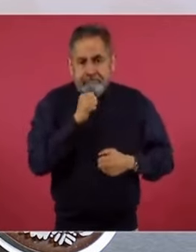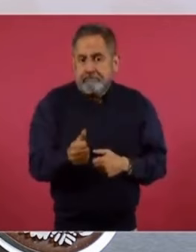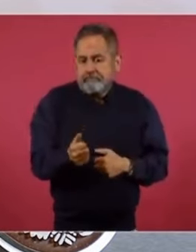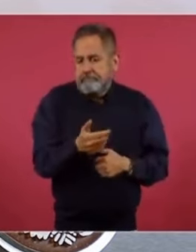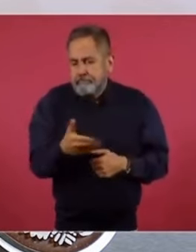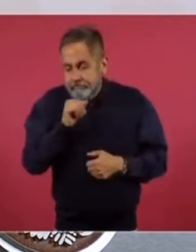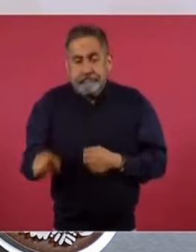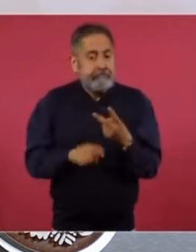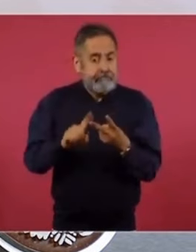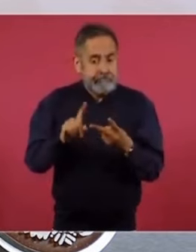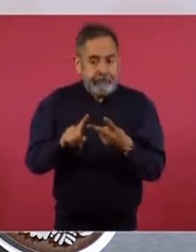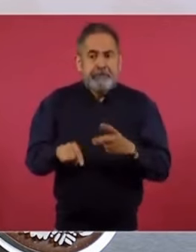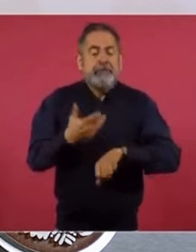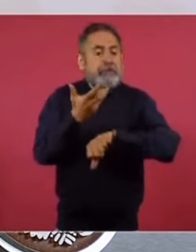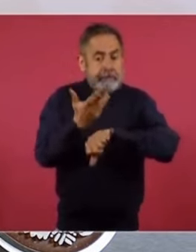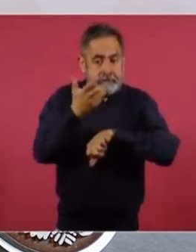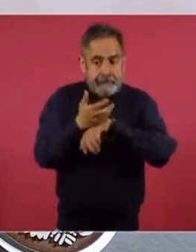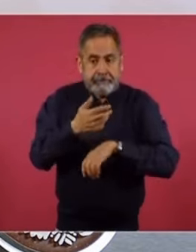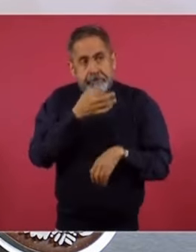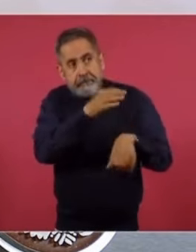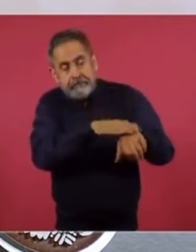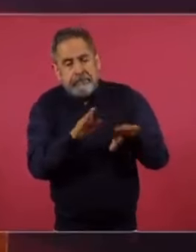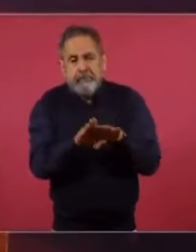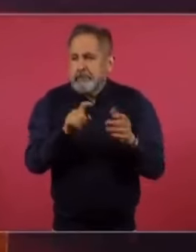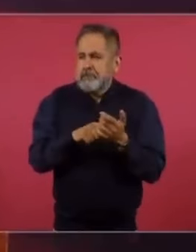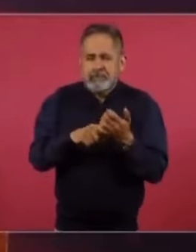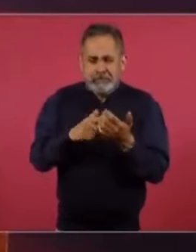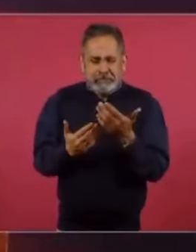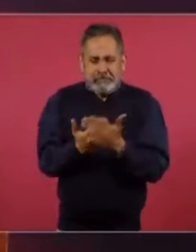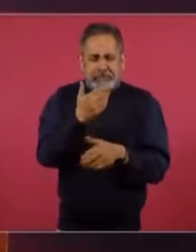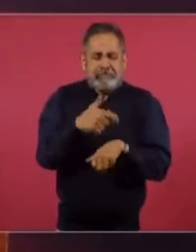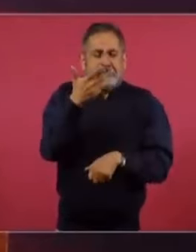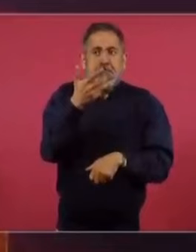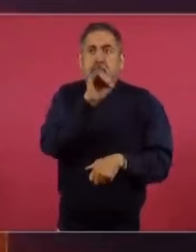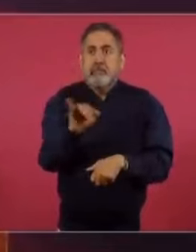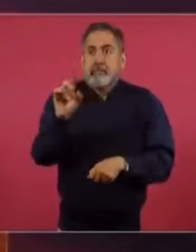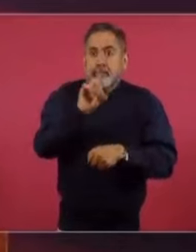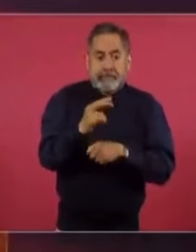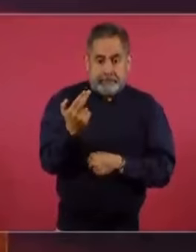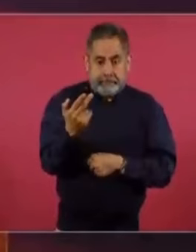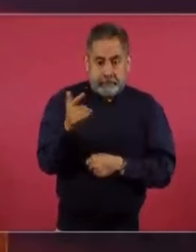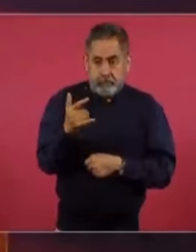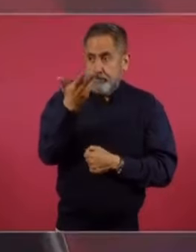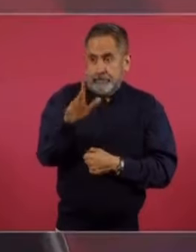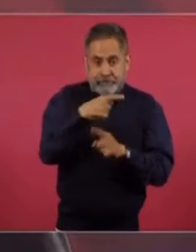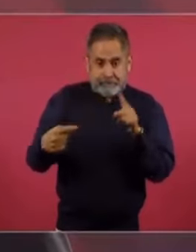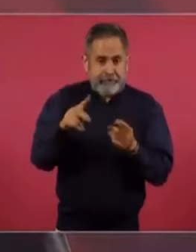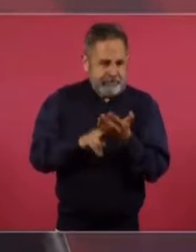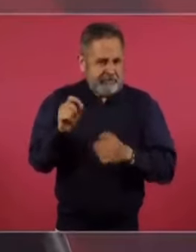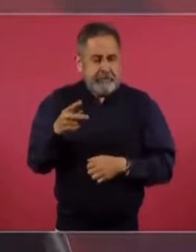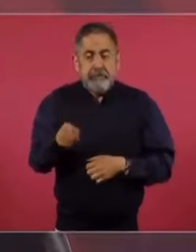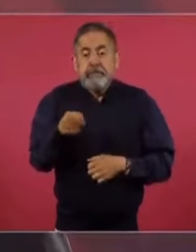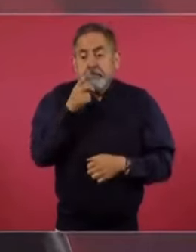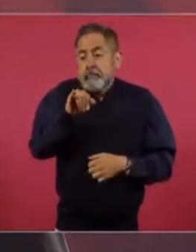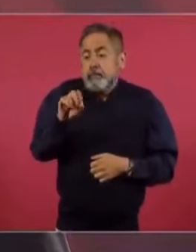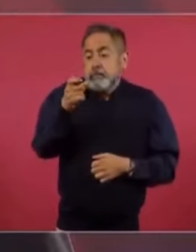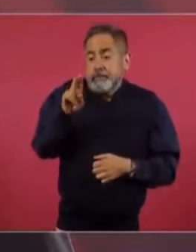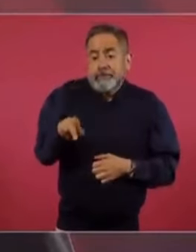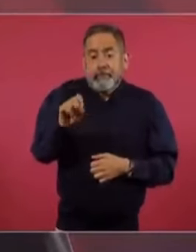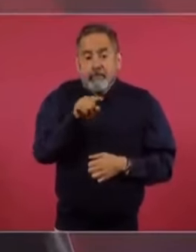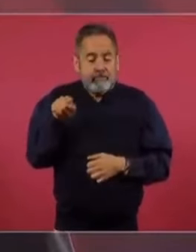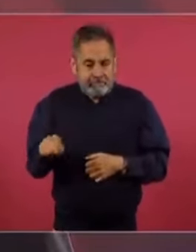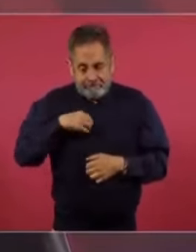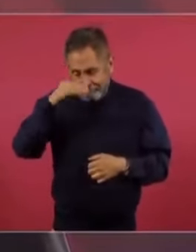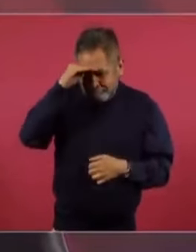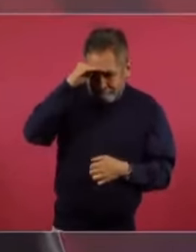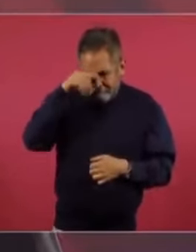orden estadounidenses fueron informadas aproximadamente a las 10:30 horas del jueves 25 de julio de 2024 que Joaquín Guzmán López